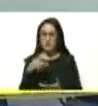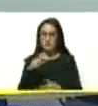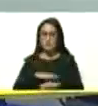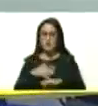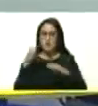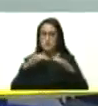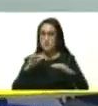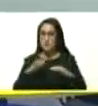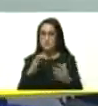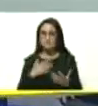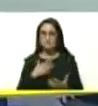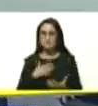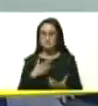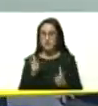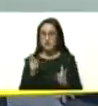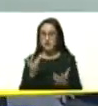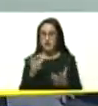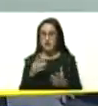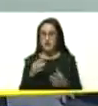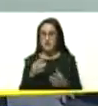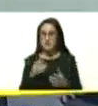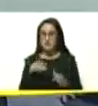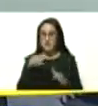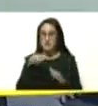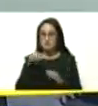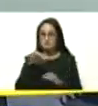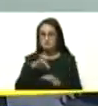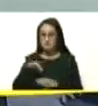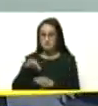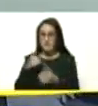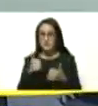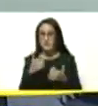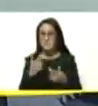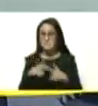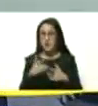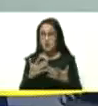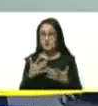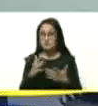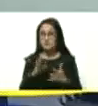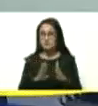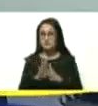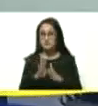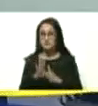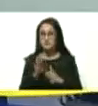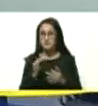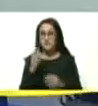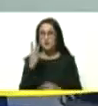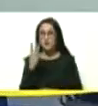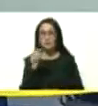no han permitido que la cosecha avance, pero sin embargo los rendimientos están por los